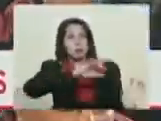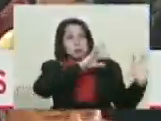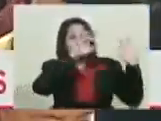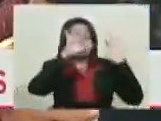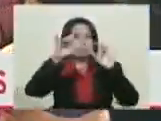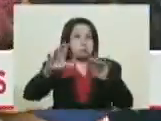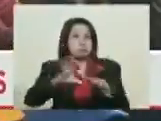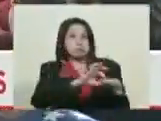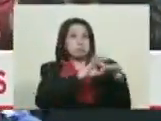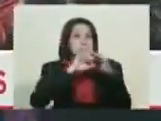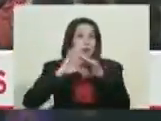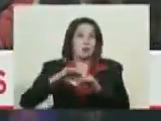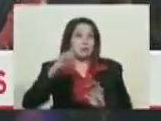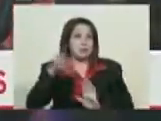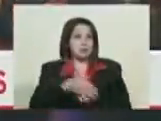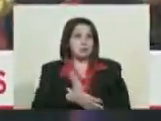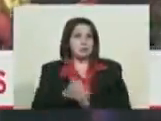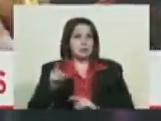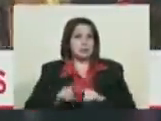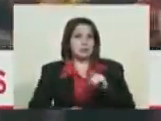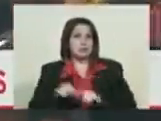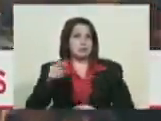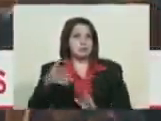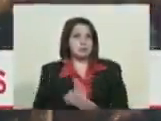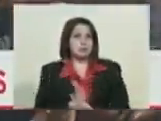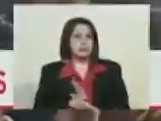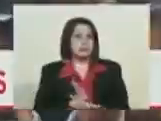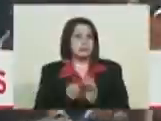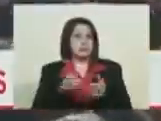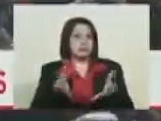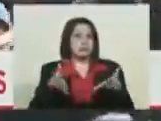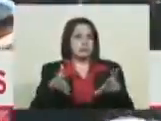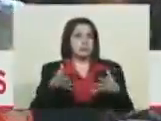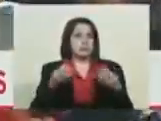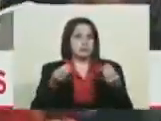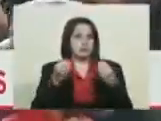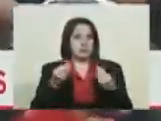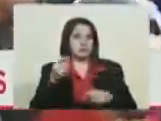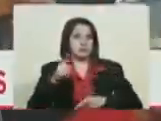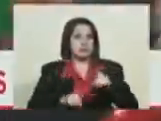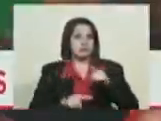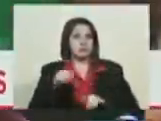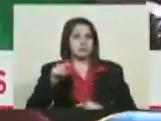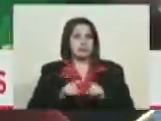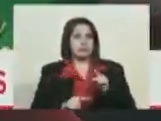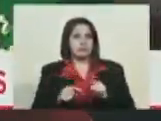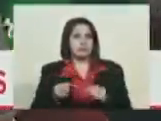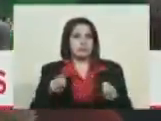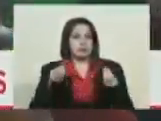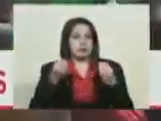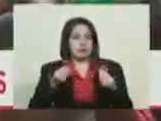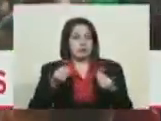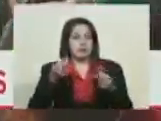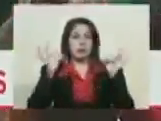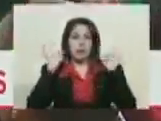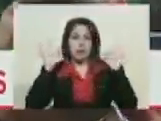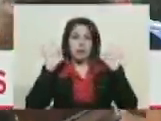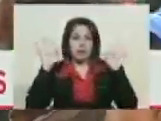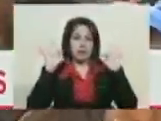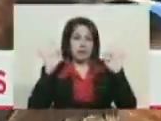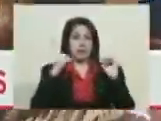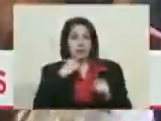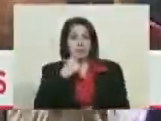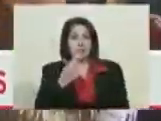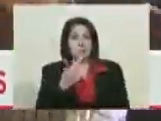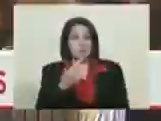para además celebrar el triunfo de la nueva alcaldesa del municipio Libertador, Erika Farías. Ha dicho